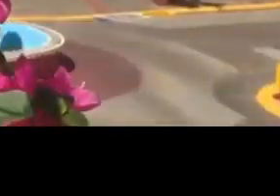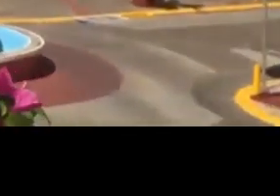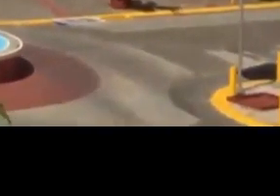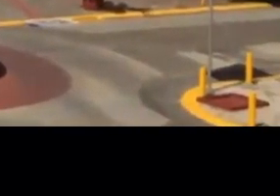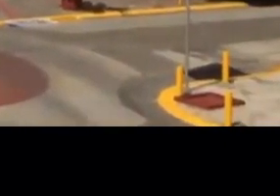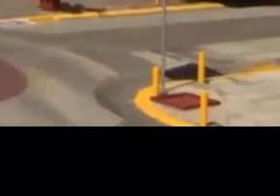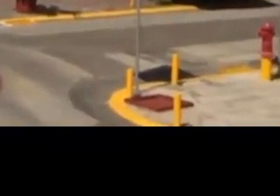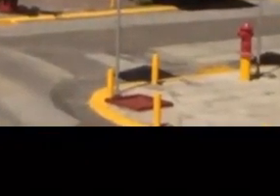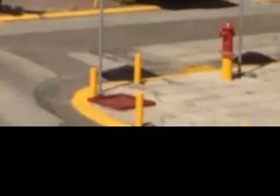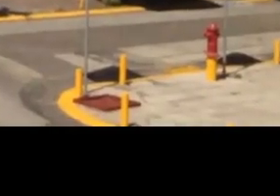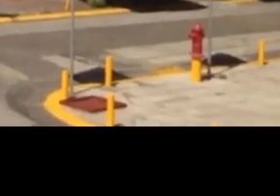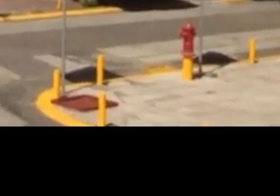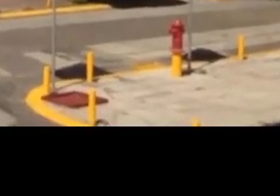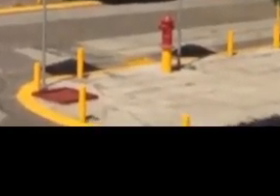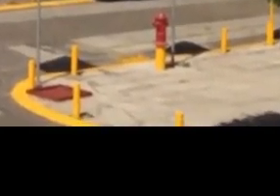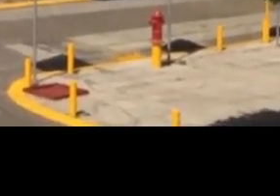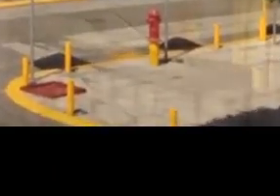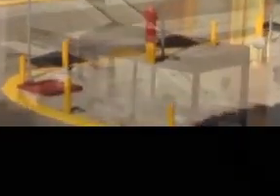i